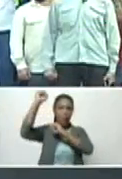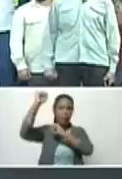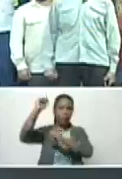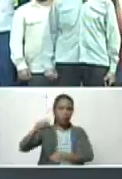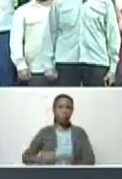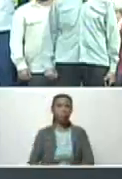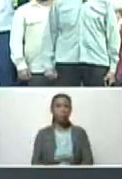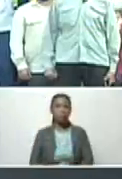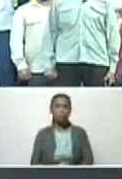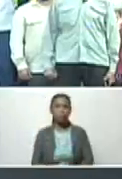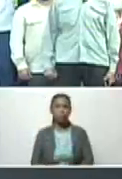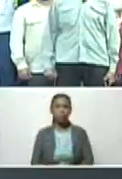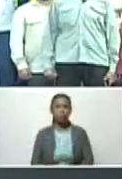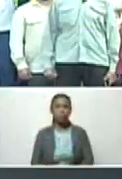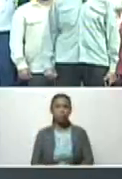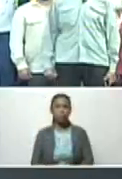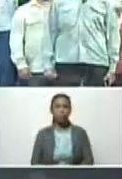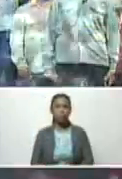¡Venceremos!